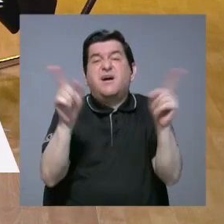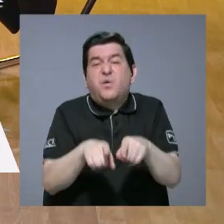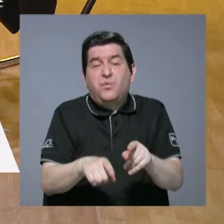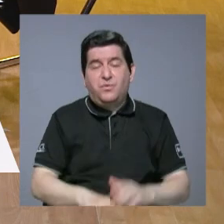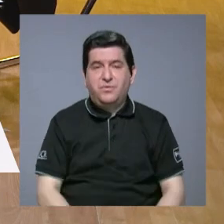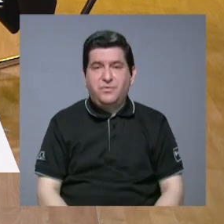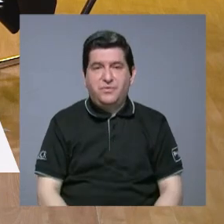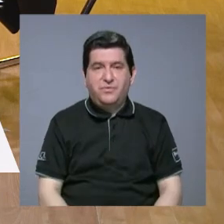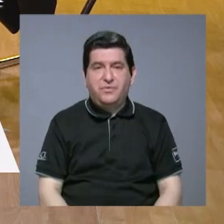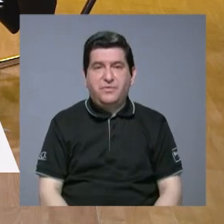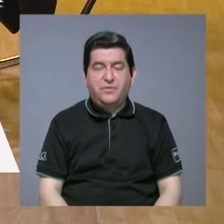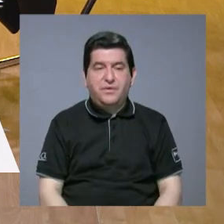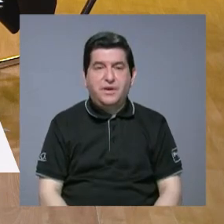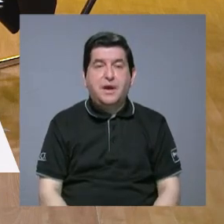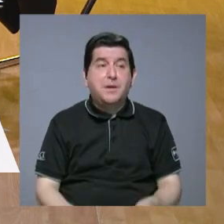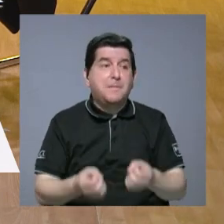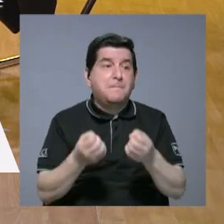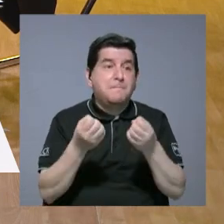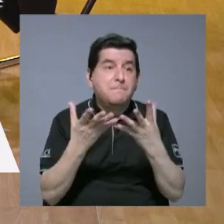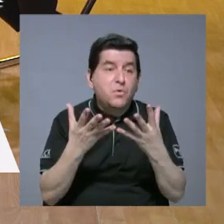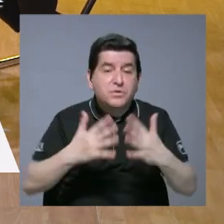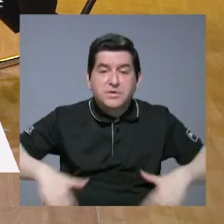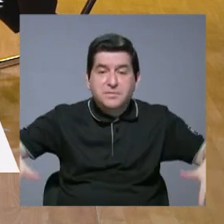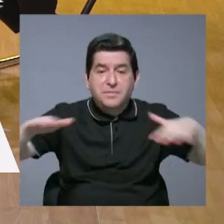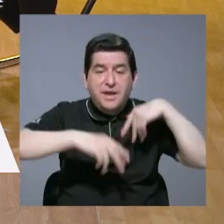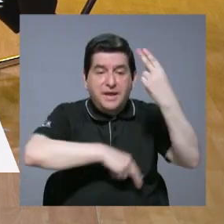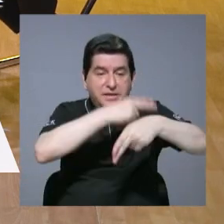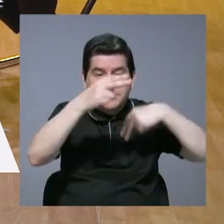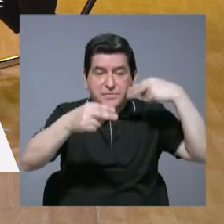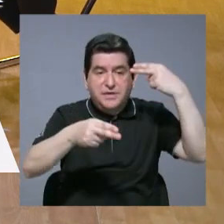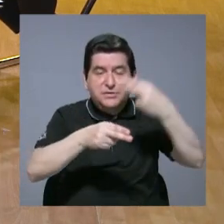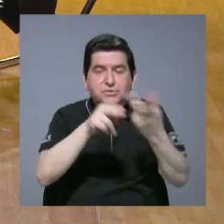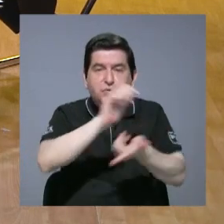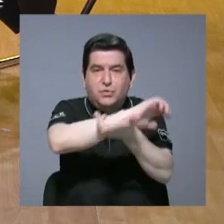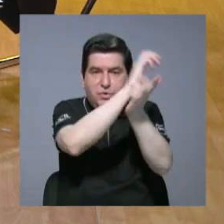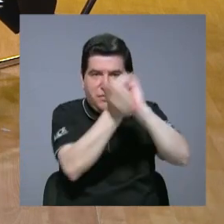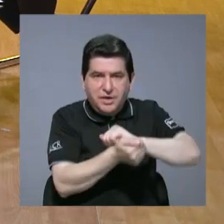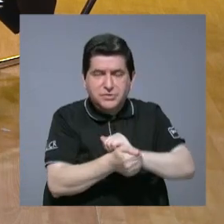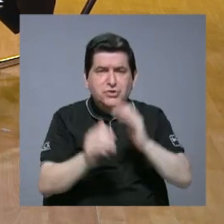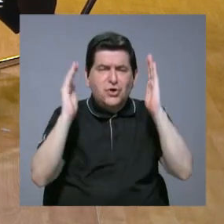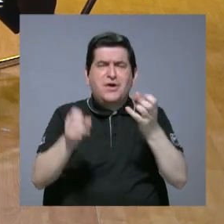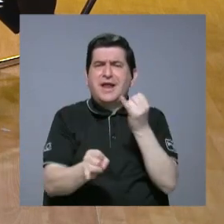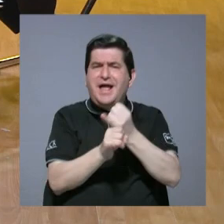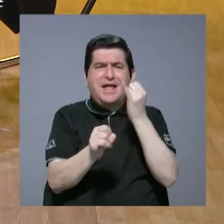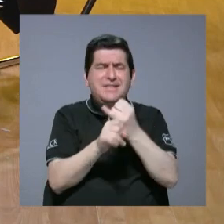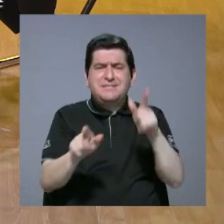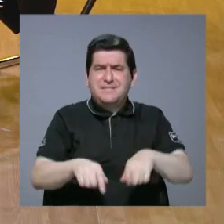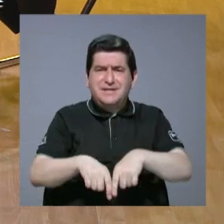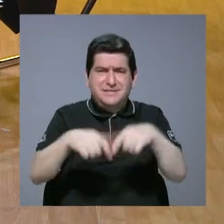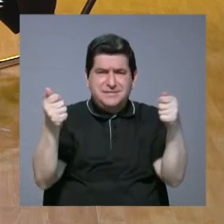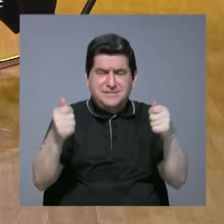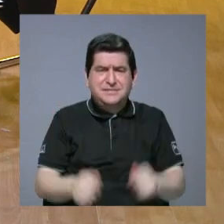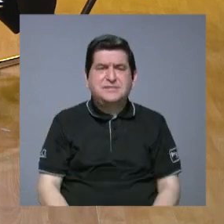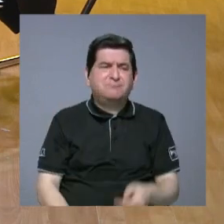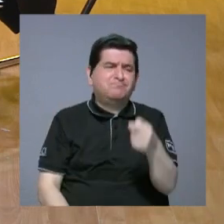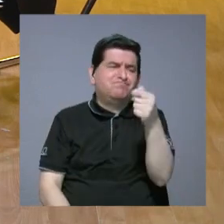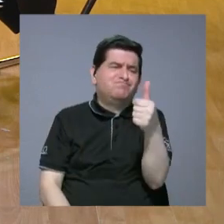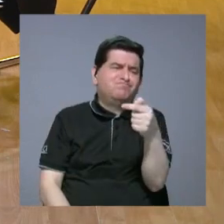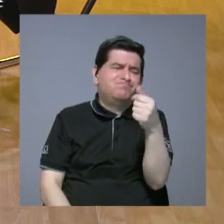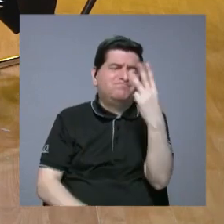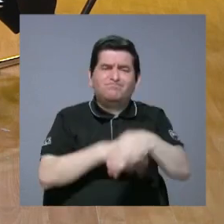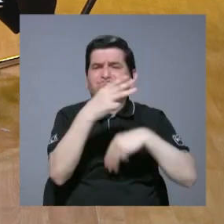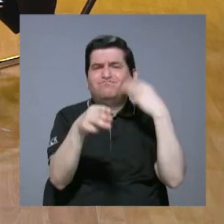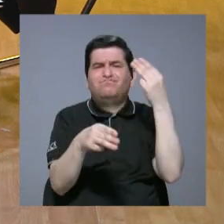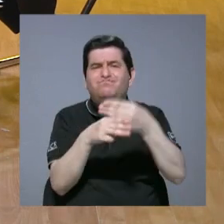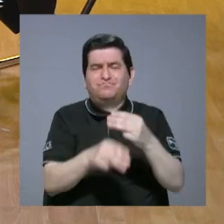que el universo mediático ha cambiado mucho y ya esas grandes instituciones periodísticas son mucho más escasas en el